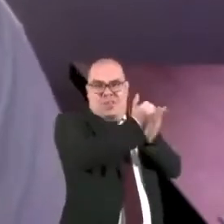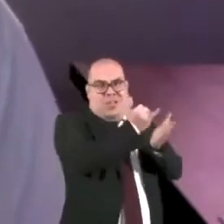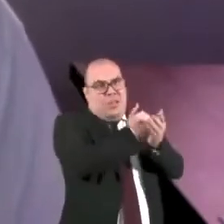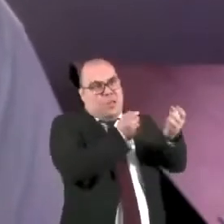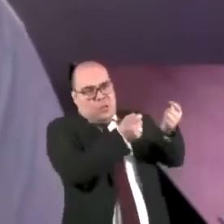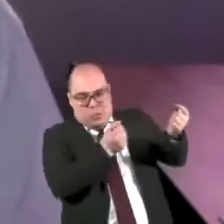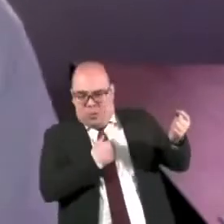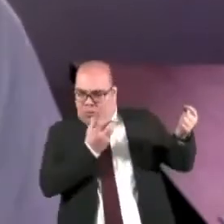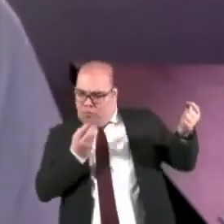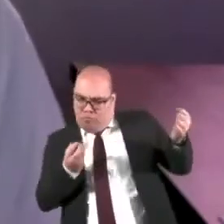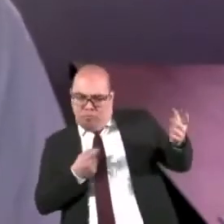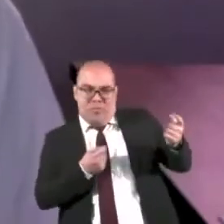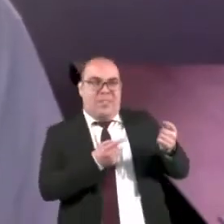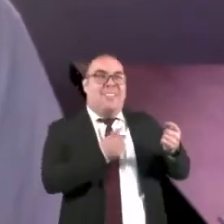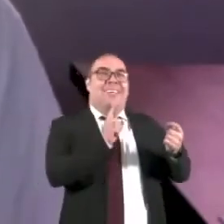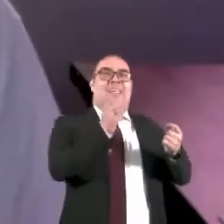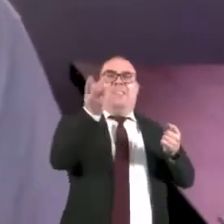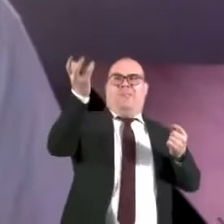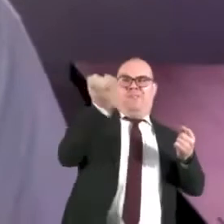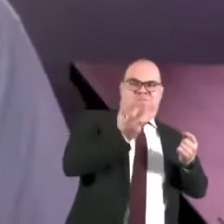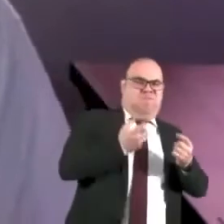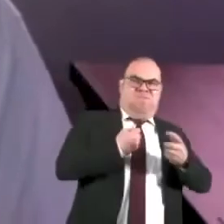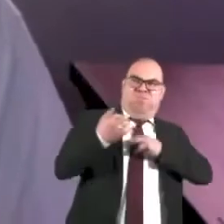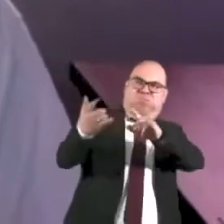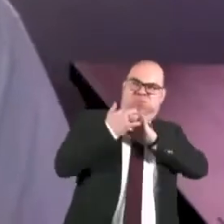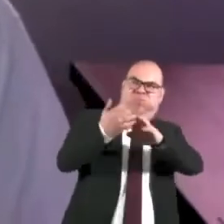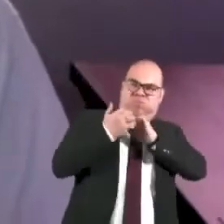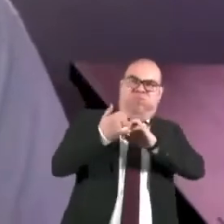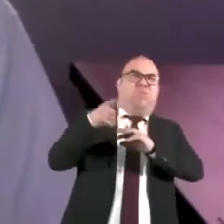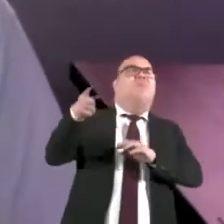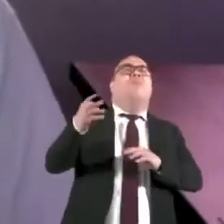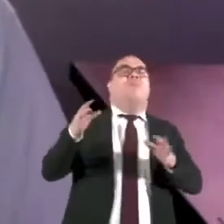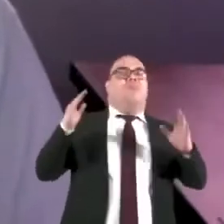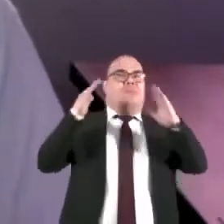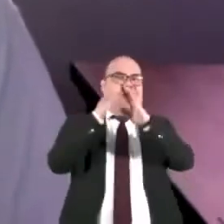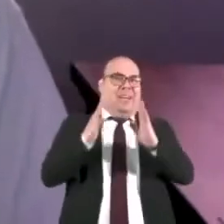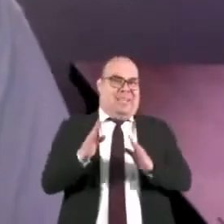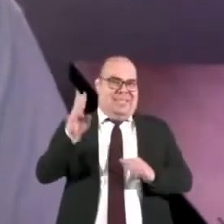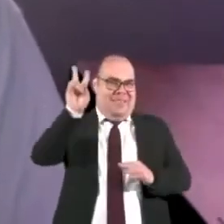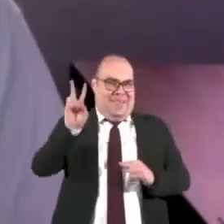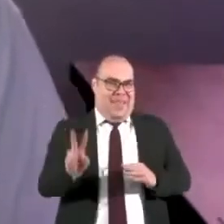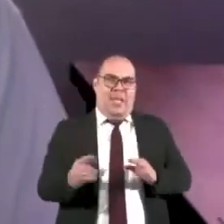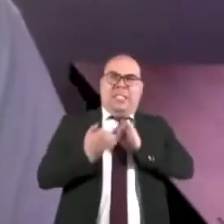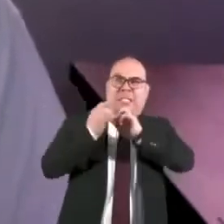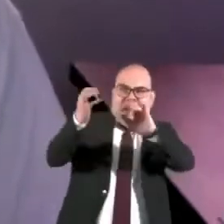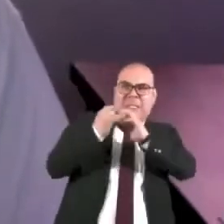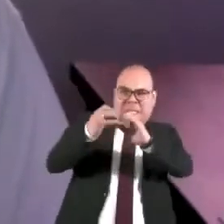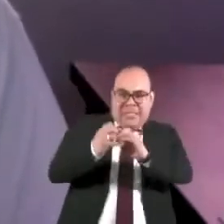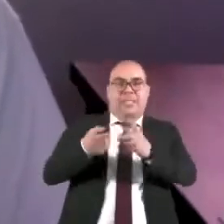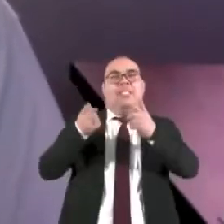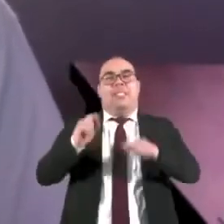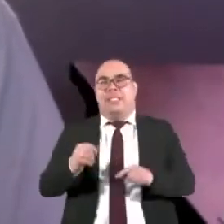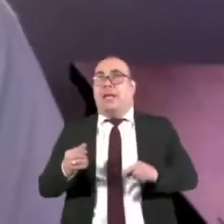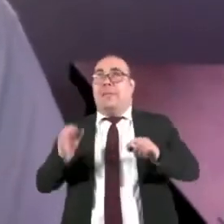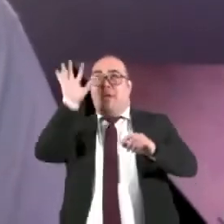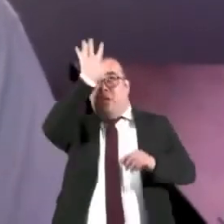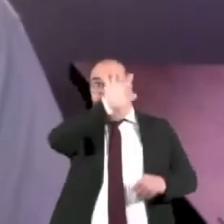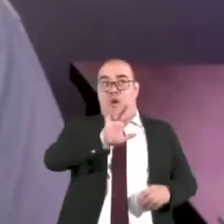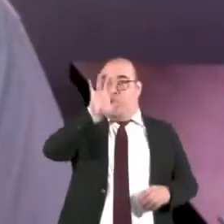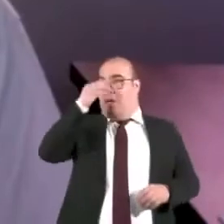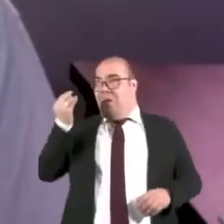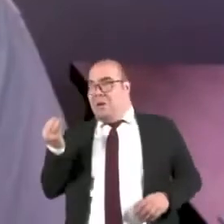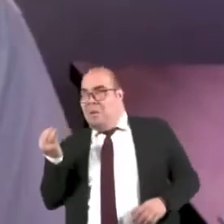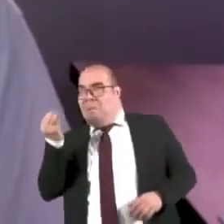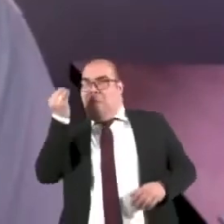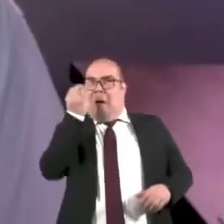la ofensiva contra Casa Verde, y pues bueno, recorrimos varias regiones del país ahí, haciendo jugando papel como miembro